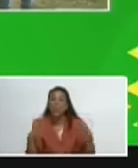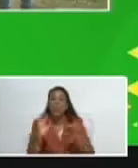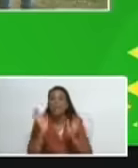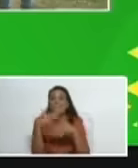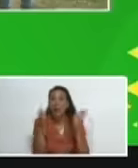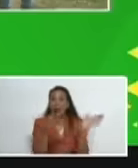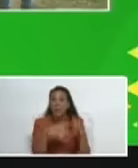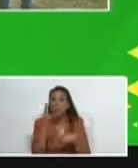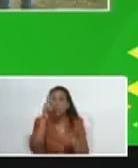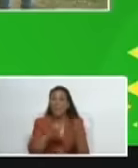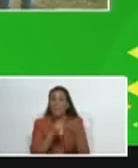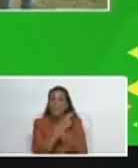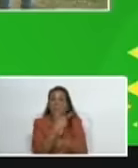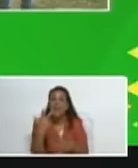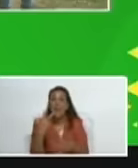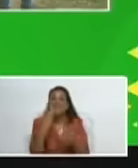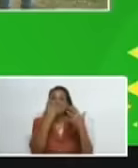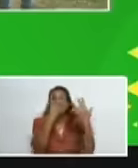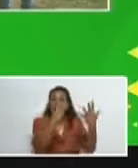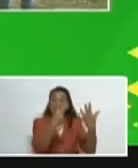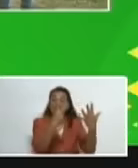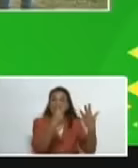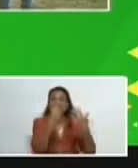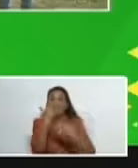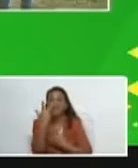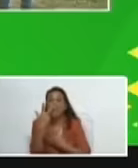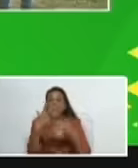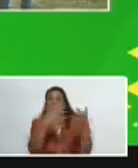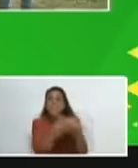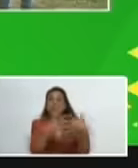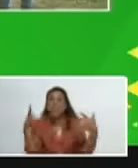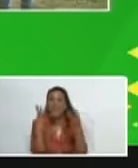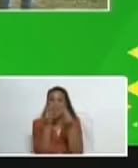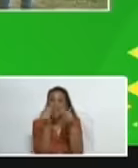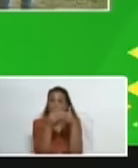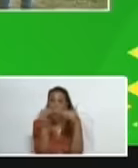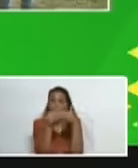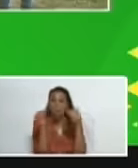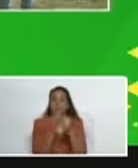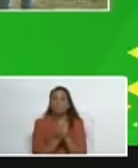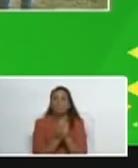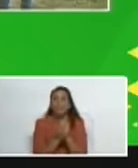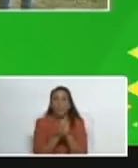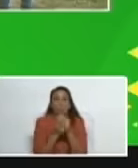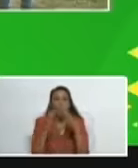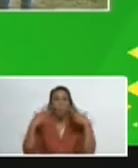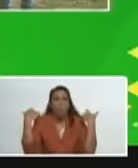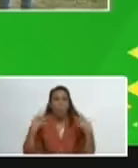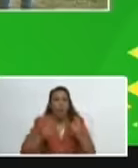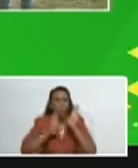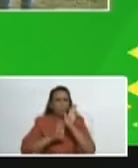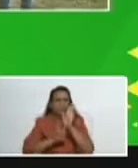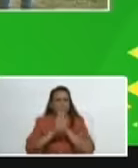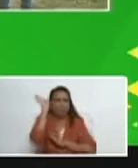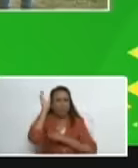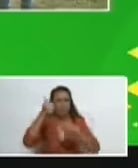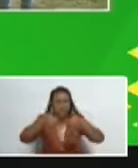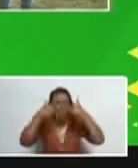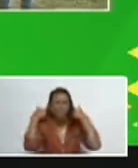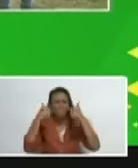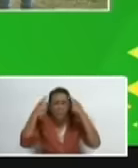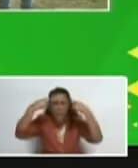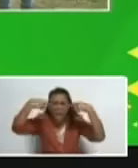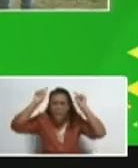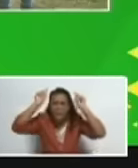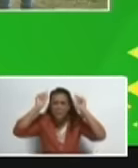Marzo 2023, 62 millones. Es una tendencia. O sea, fue un éxito la creación de la Bolsa Agrícola